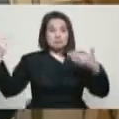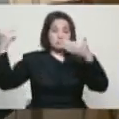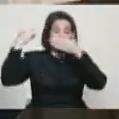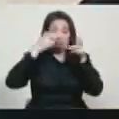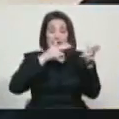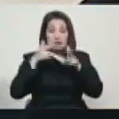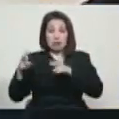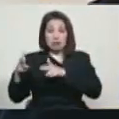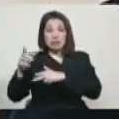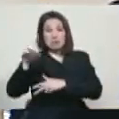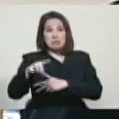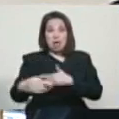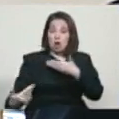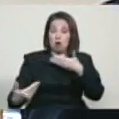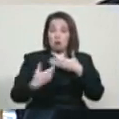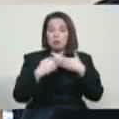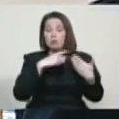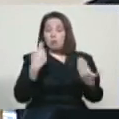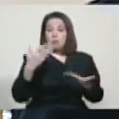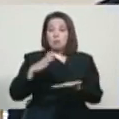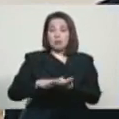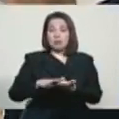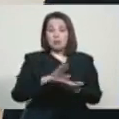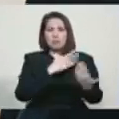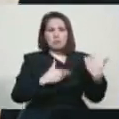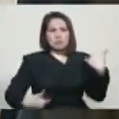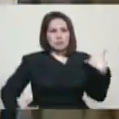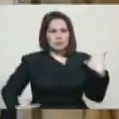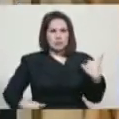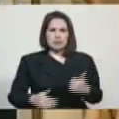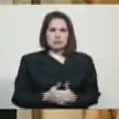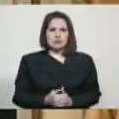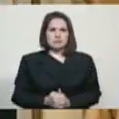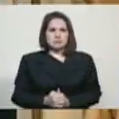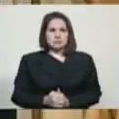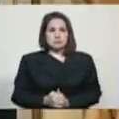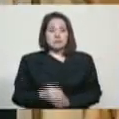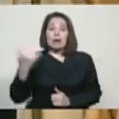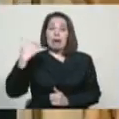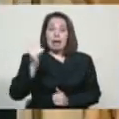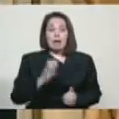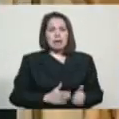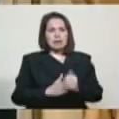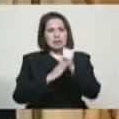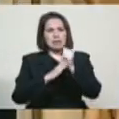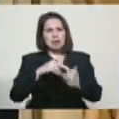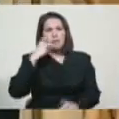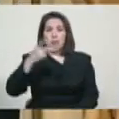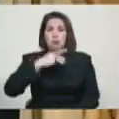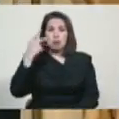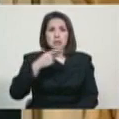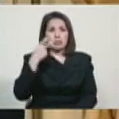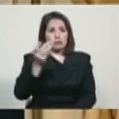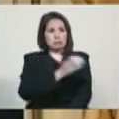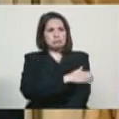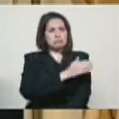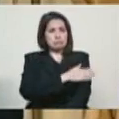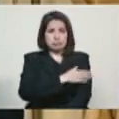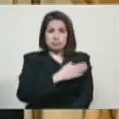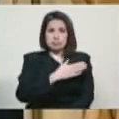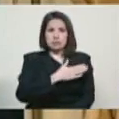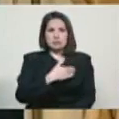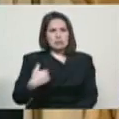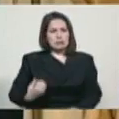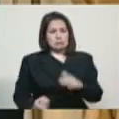y magnicida ahora. Principales líderes políticos de la oposición venezolana han derivado en